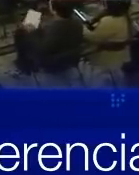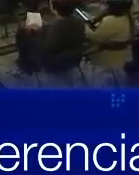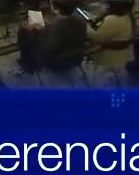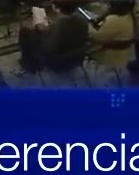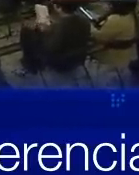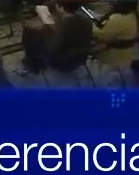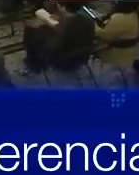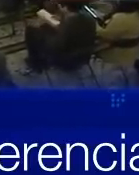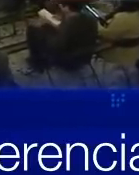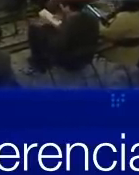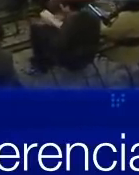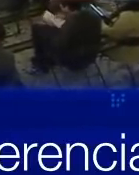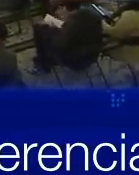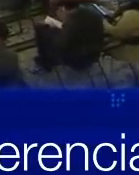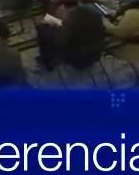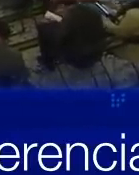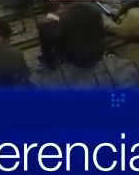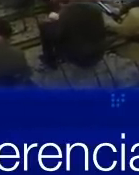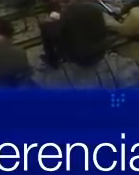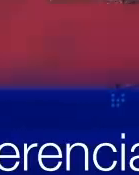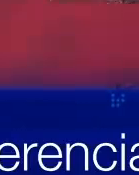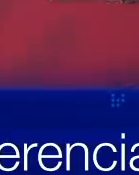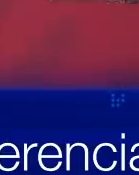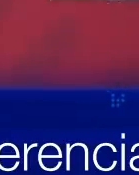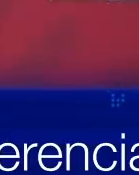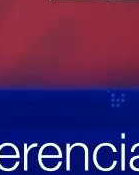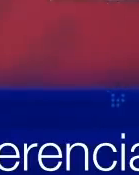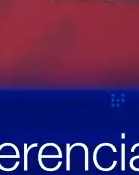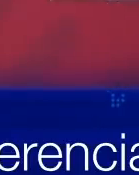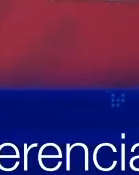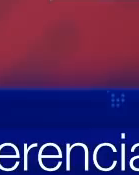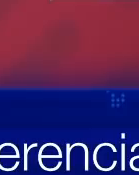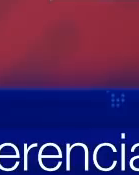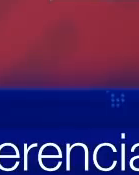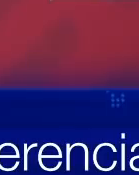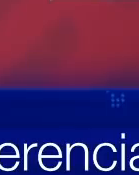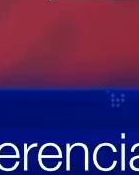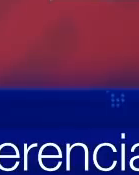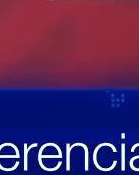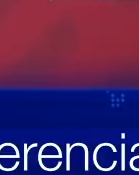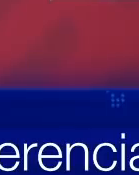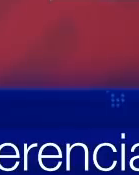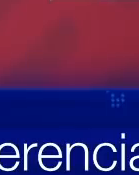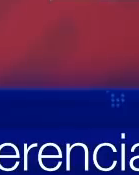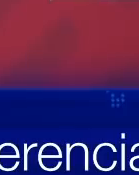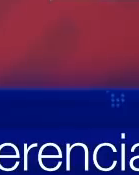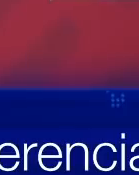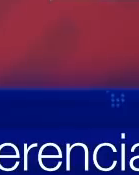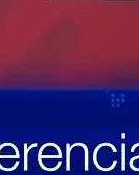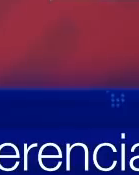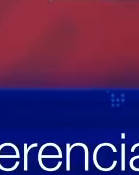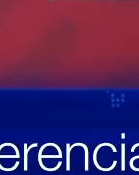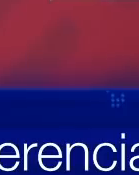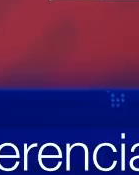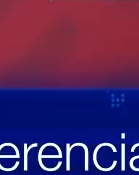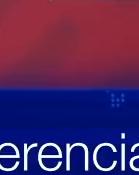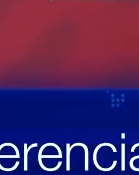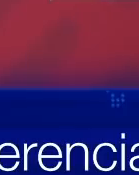el plan que se inició hace 3 meses para